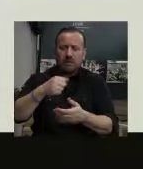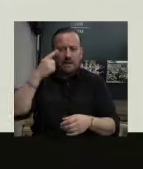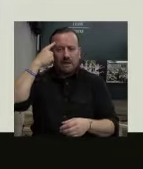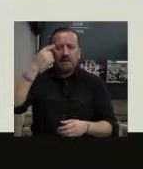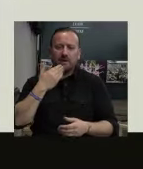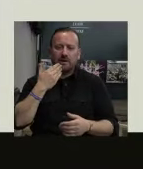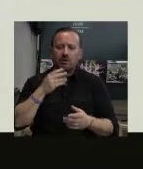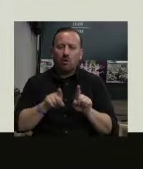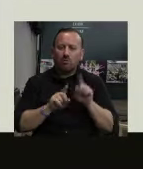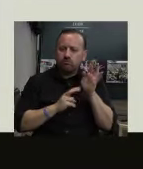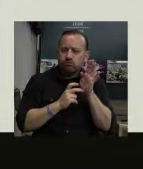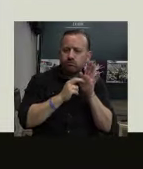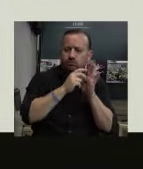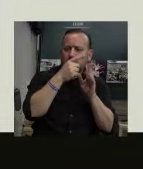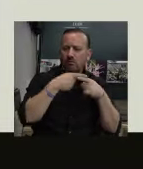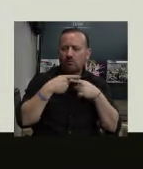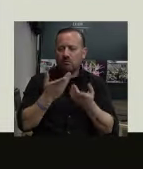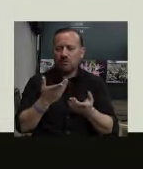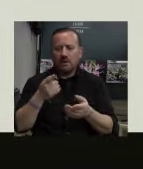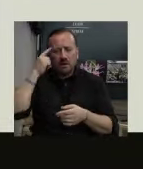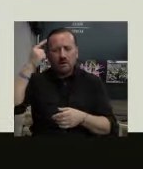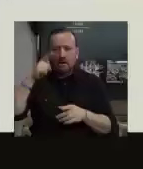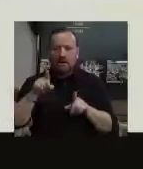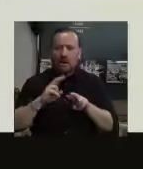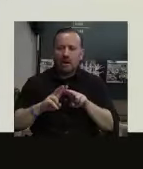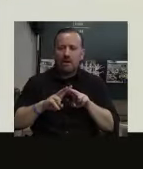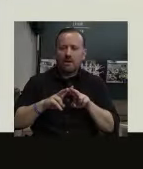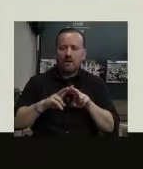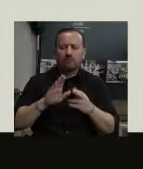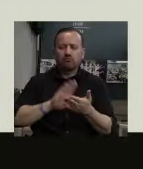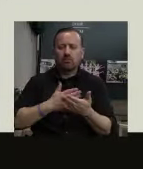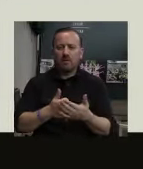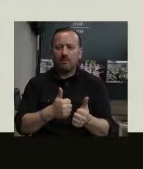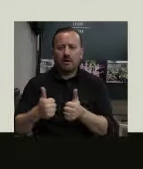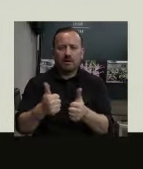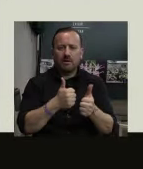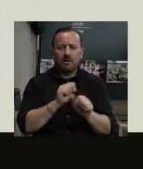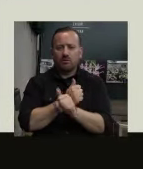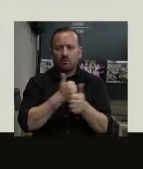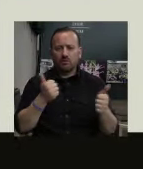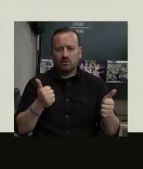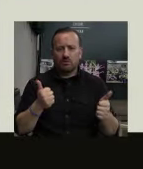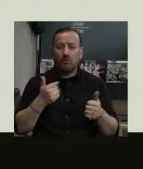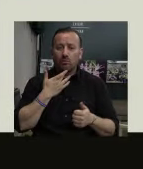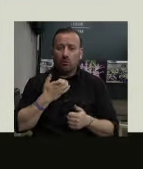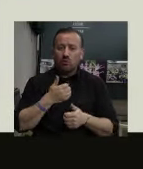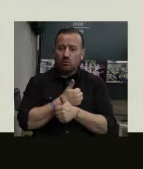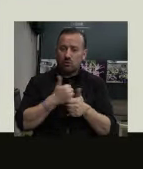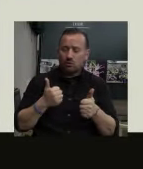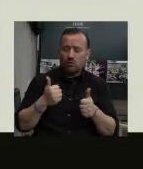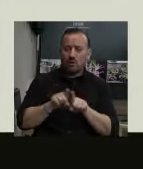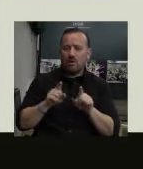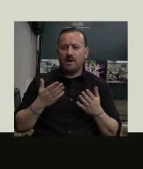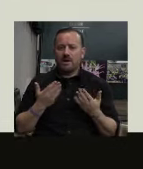que generen escalabilidad y ideas que generen bienestar Porque todos